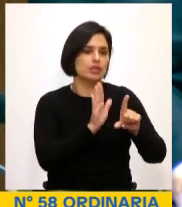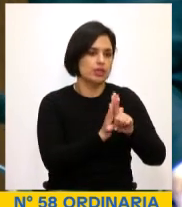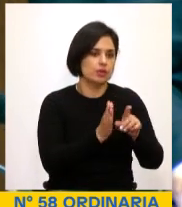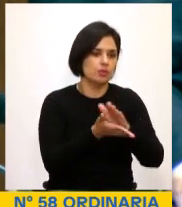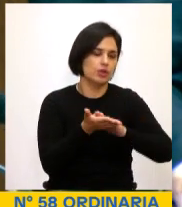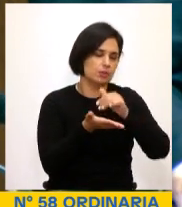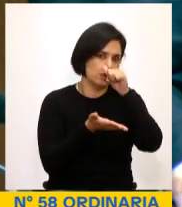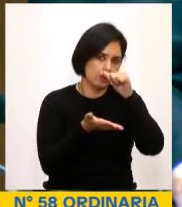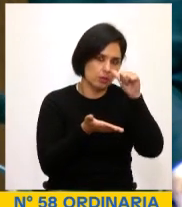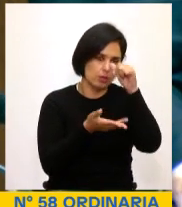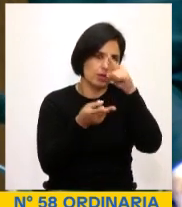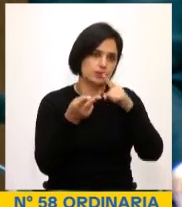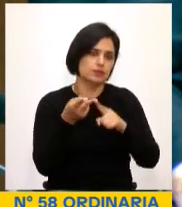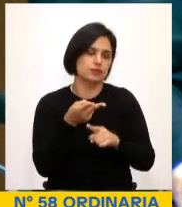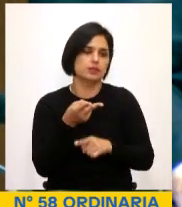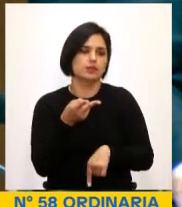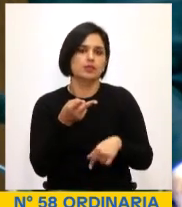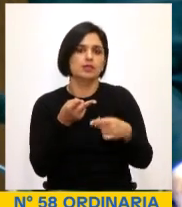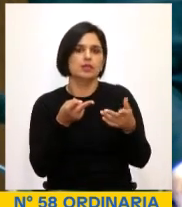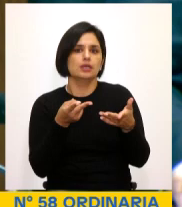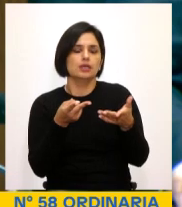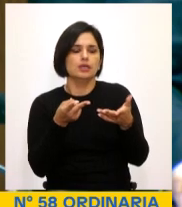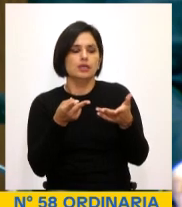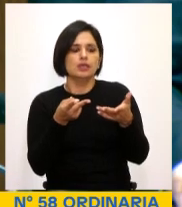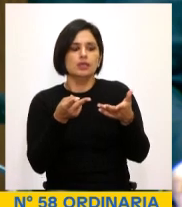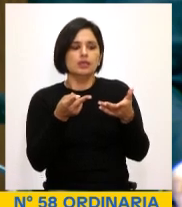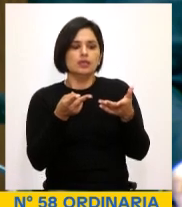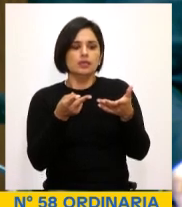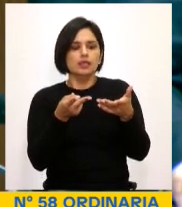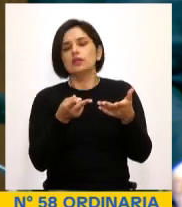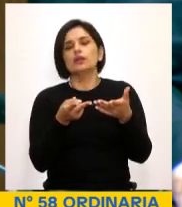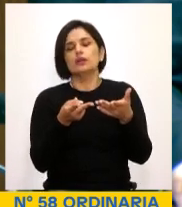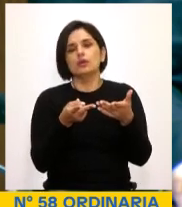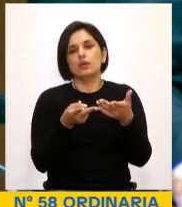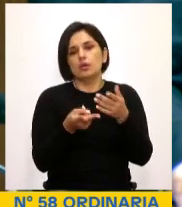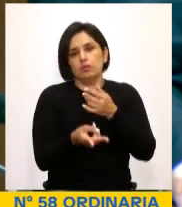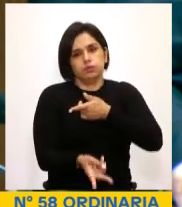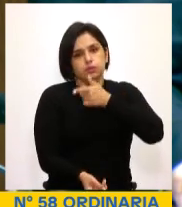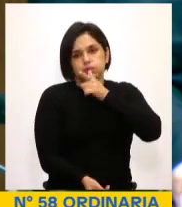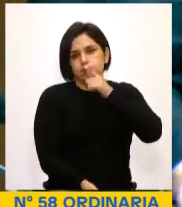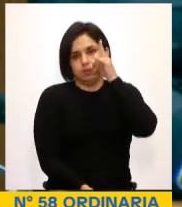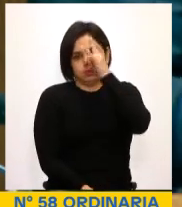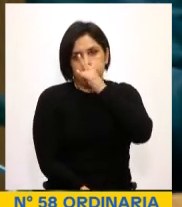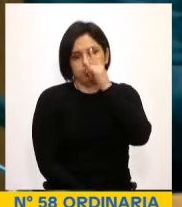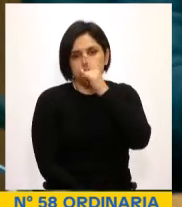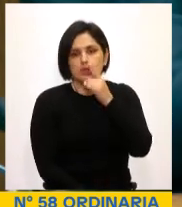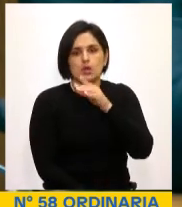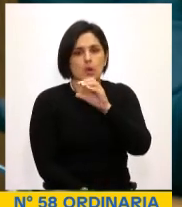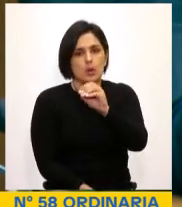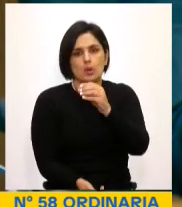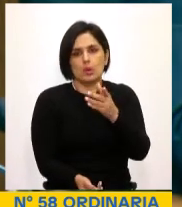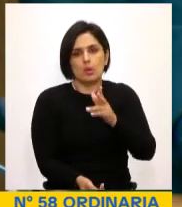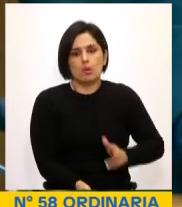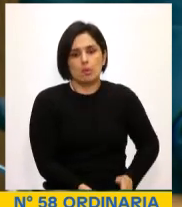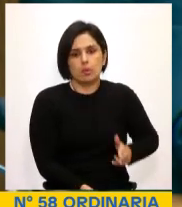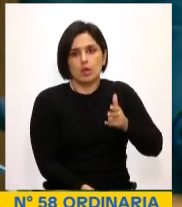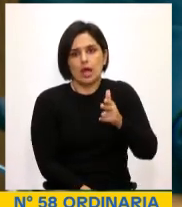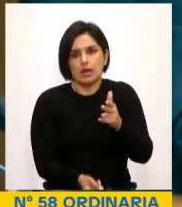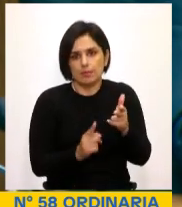ley de drogas o el el el hecho de estar presente bajo los efectos del alcohol o portar